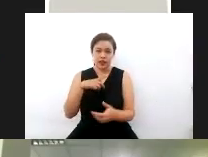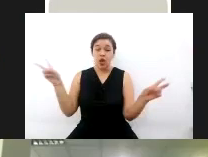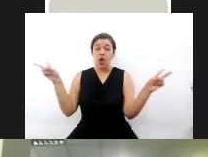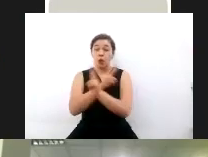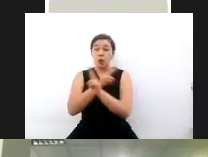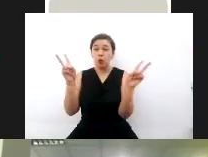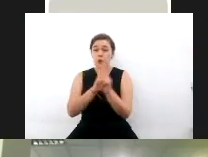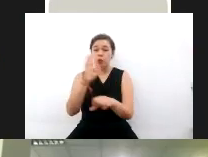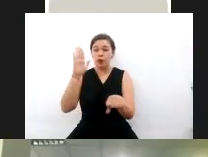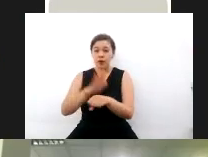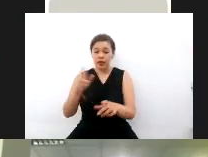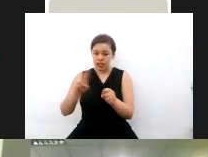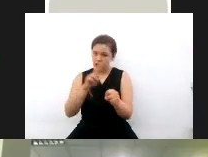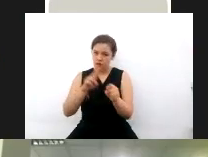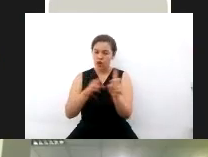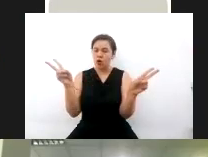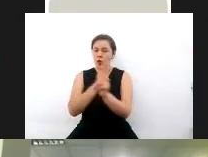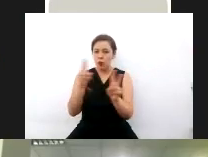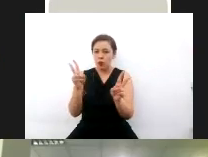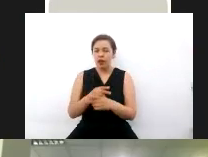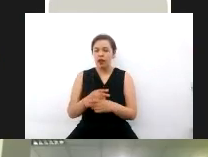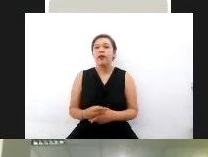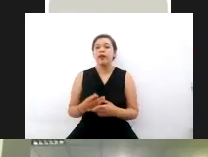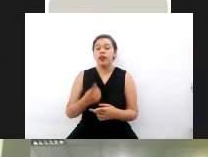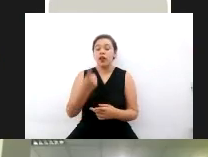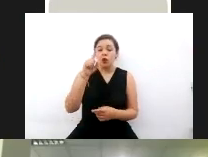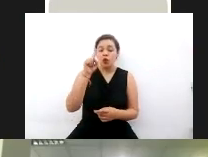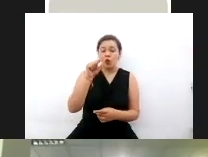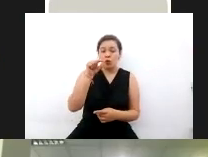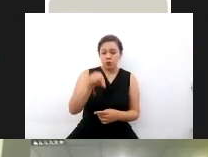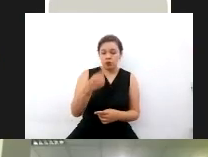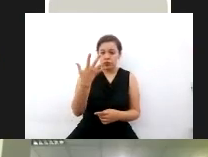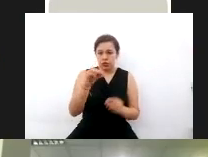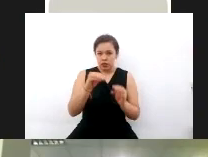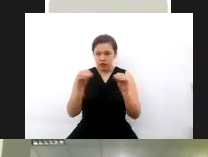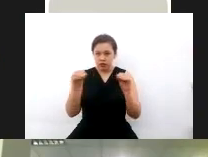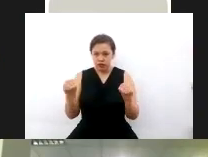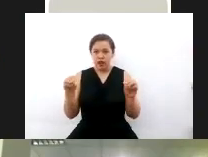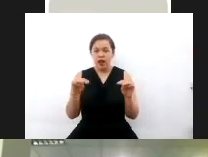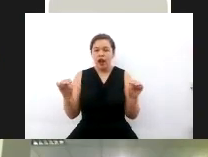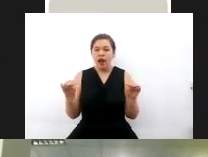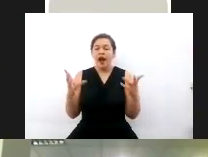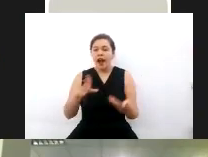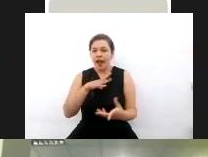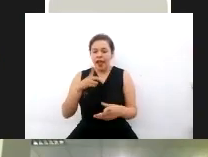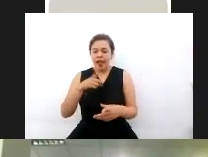con ventilación natural, la distancia de 1,5 metros, hay que colocar insumos,